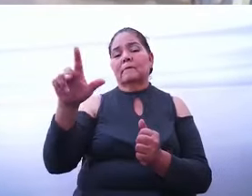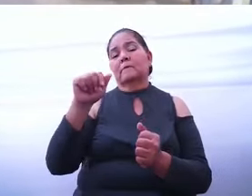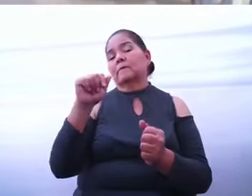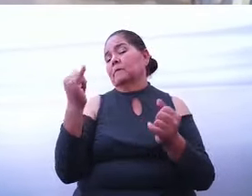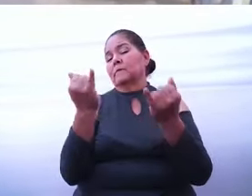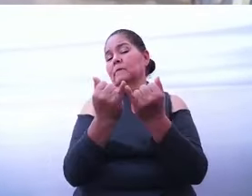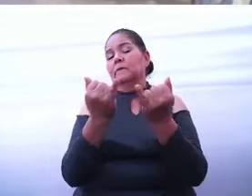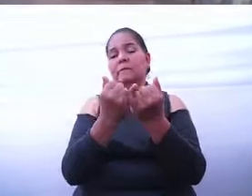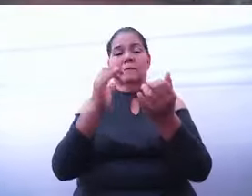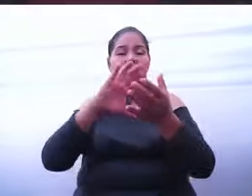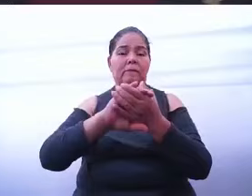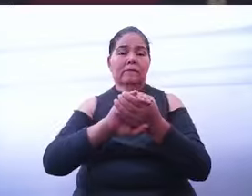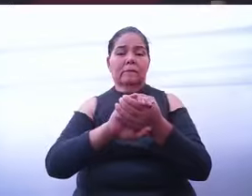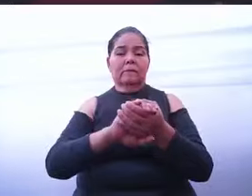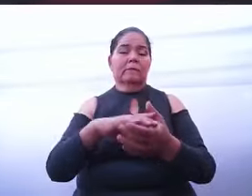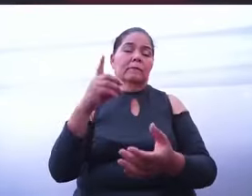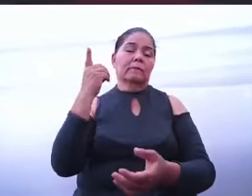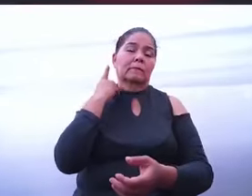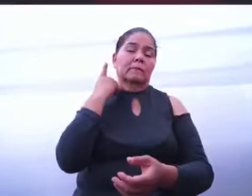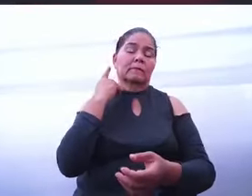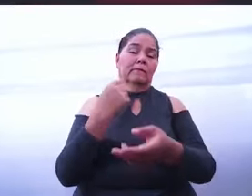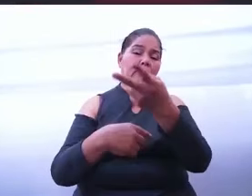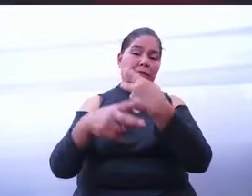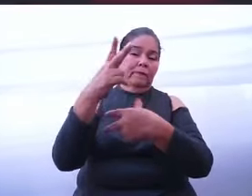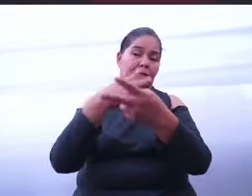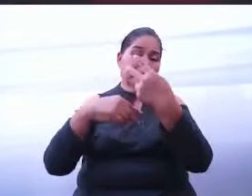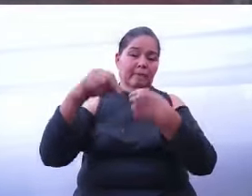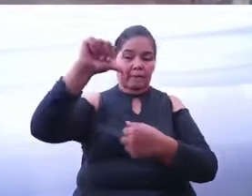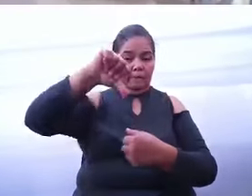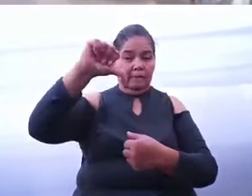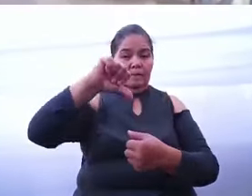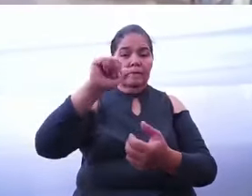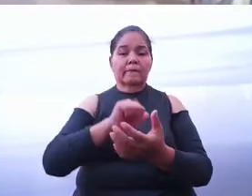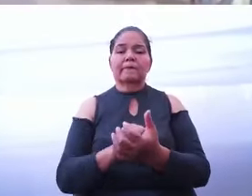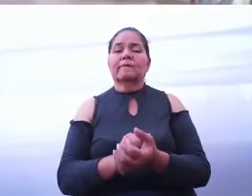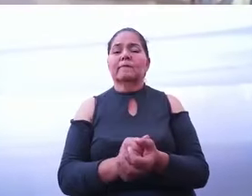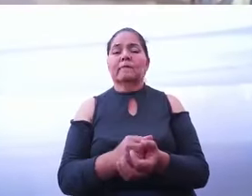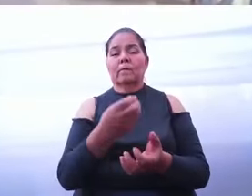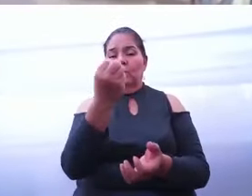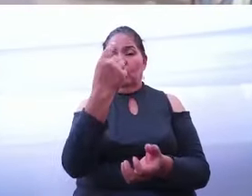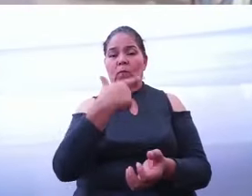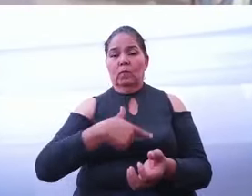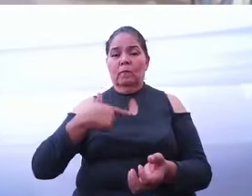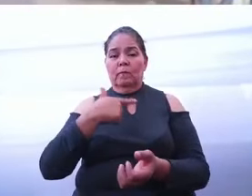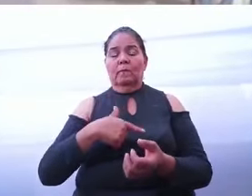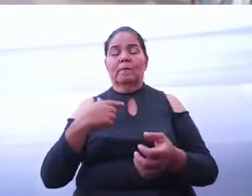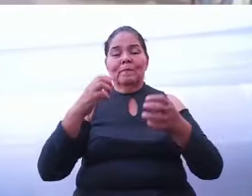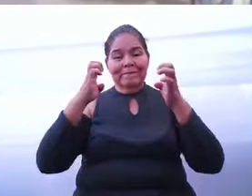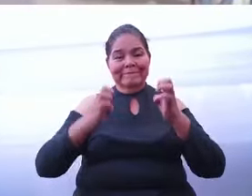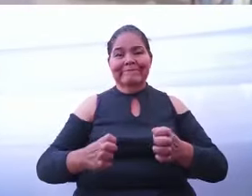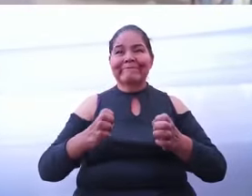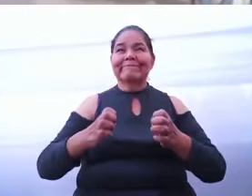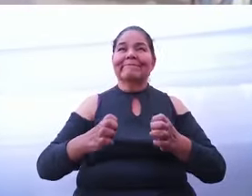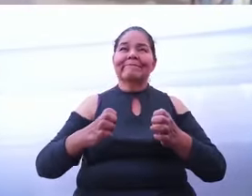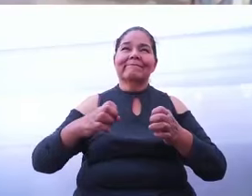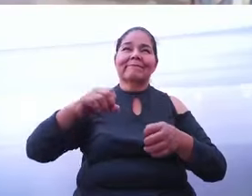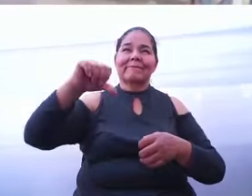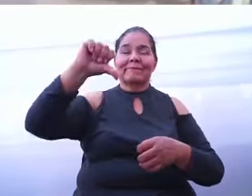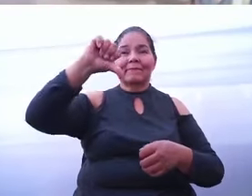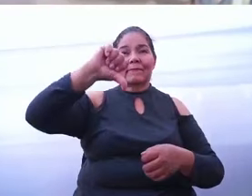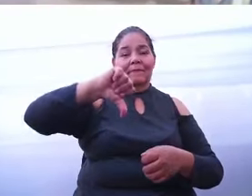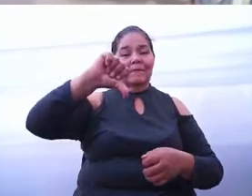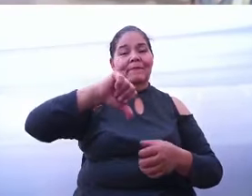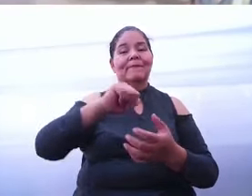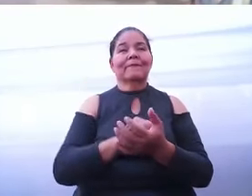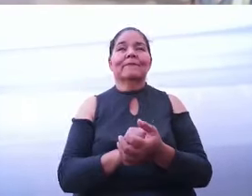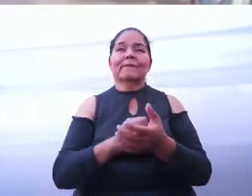también saludo a los diputados que nos acompañan el día de hoy. Un gusto también que estén en este evento tan significativo.